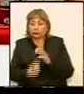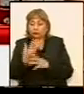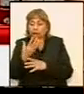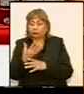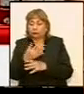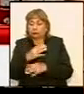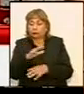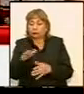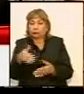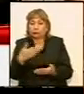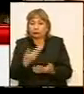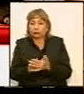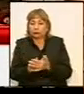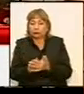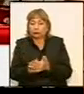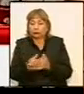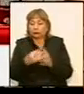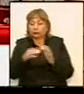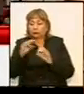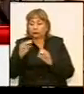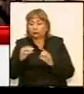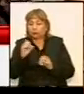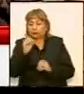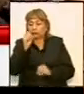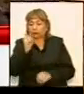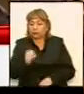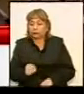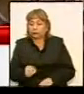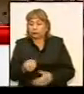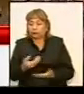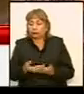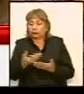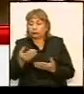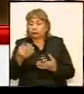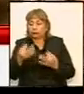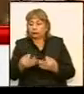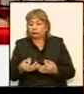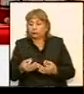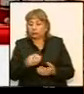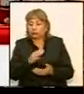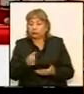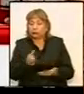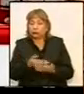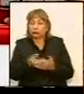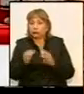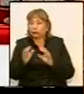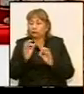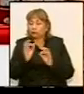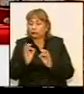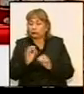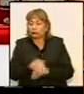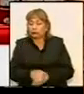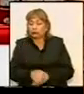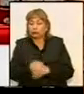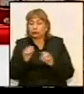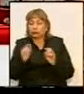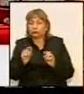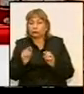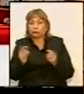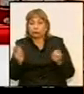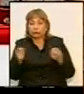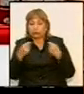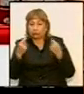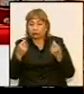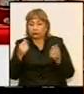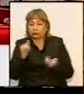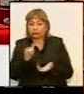para toda la macroregión sur, que se llevó felizmente con todo éxito. Asimismo, a este evento,